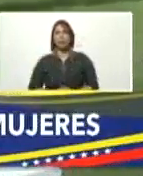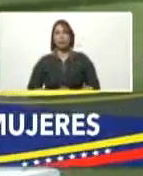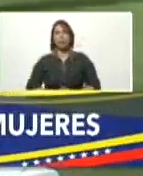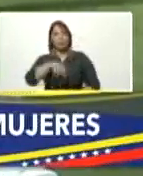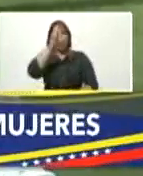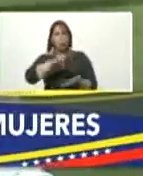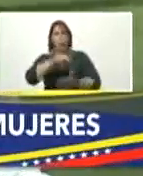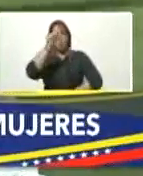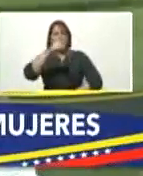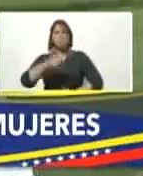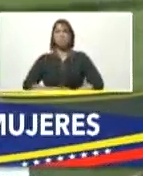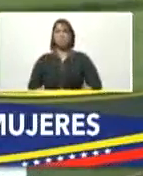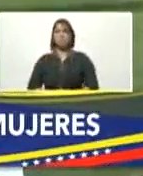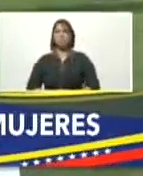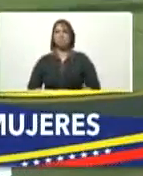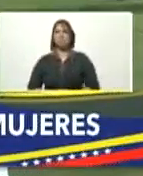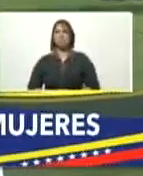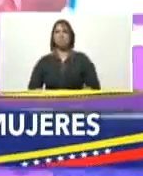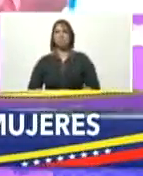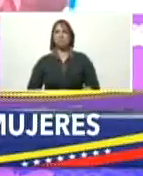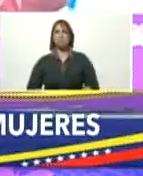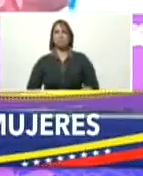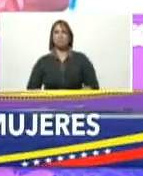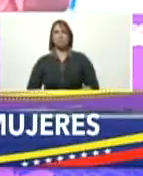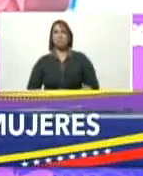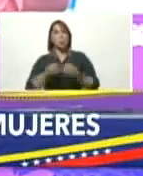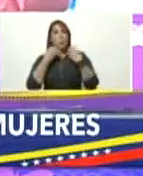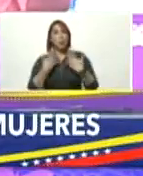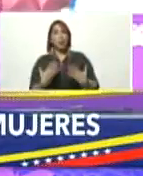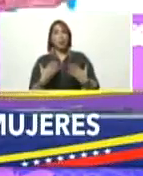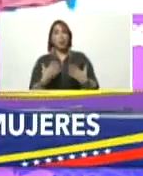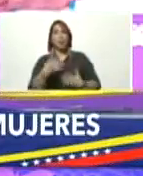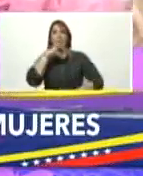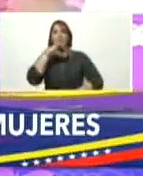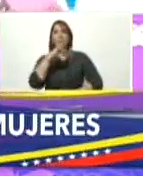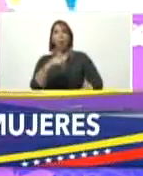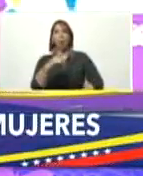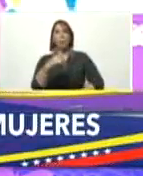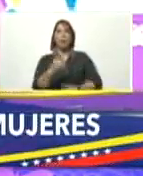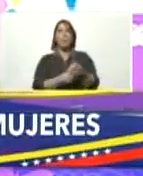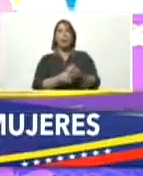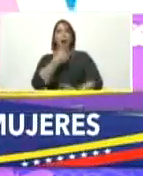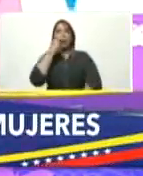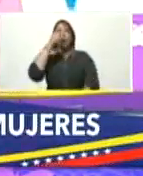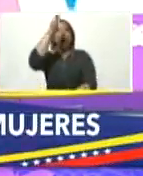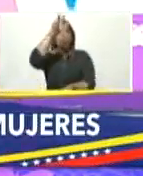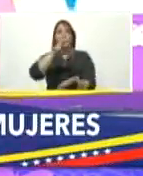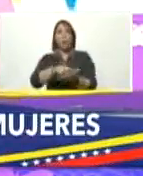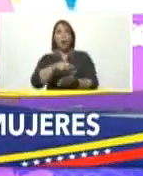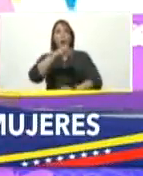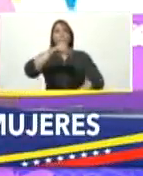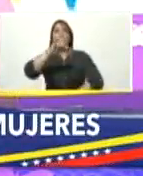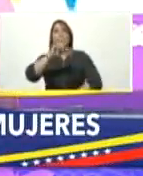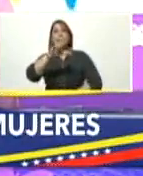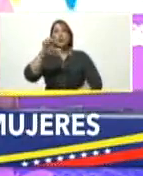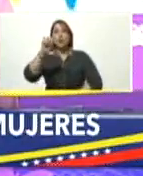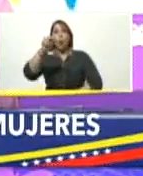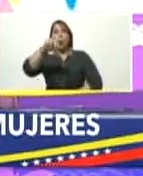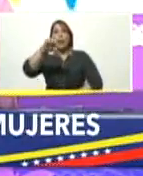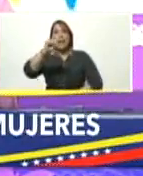Aprobado, ¿verdad? Bueno, Asia Villegas, infórmele a su hermano que está aprobado. Y que deje